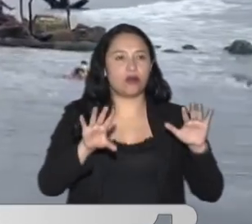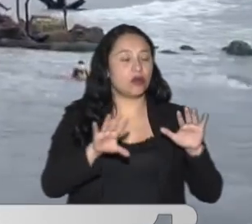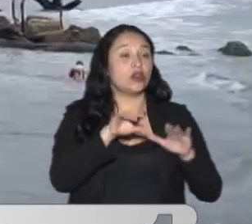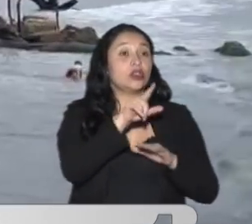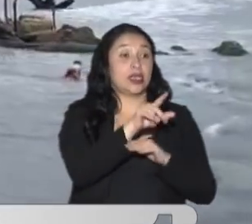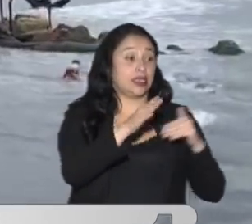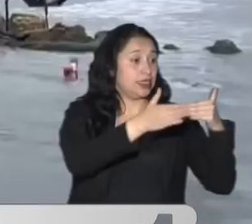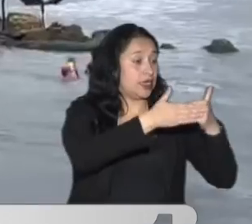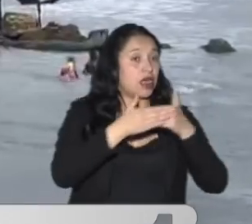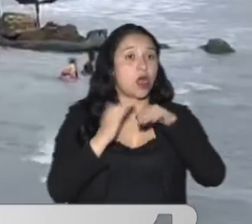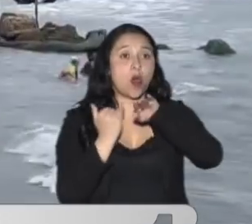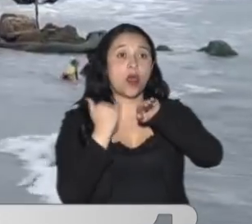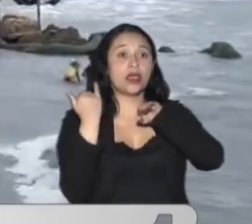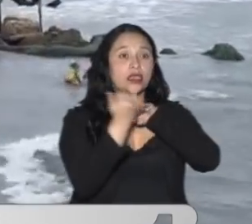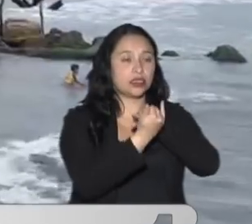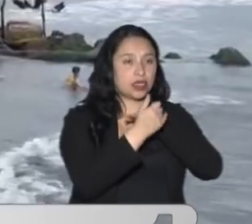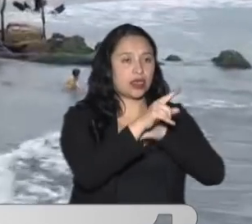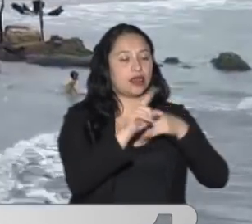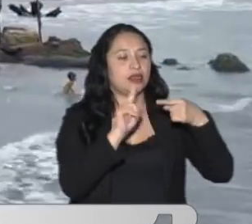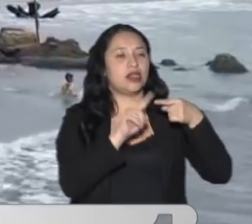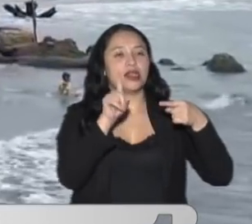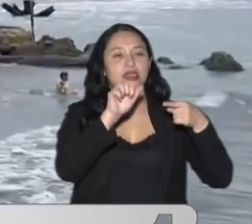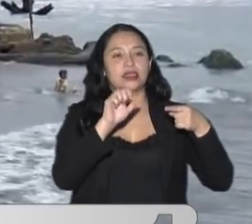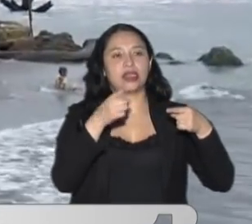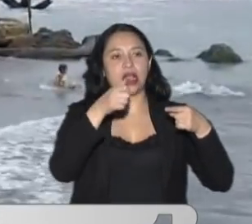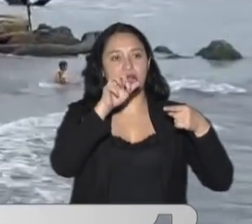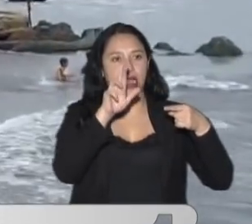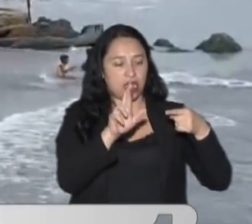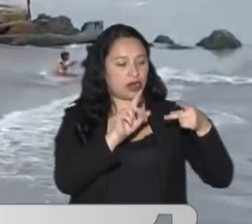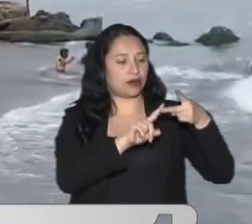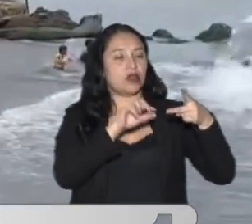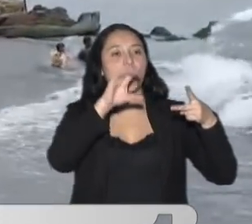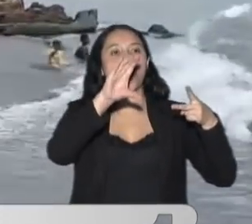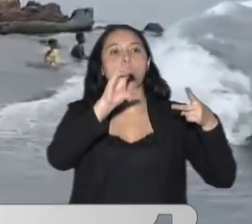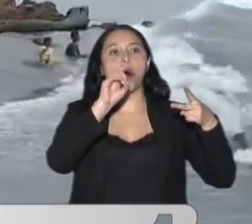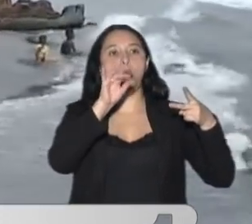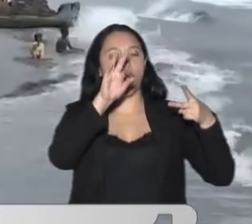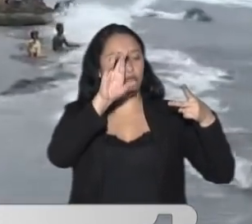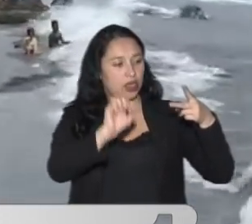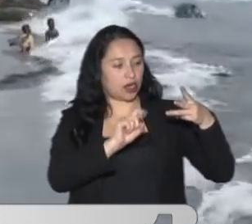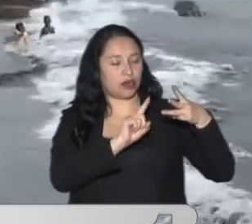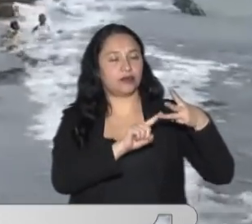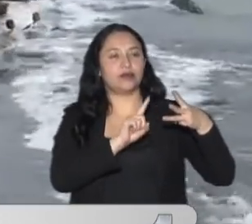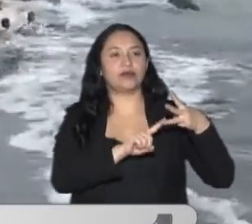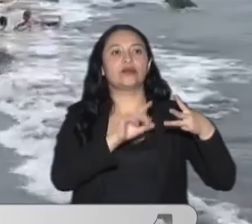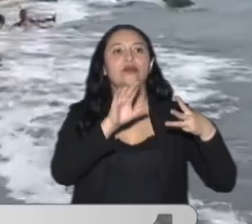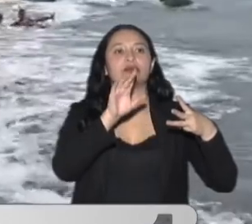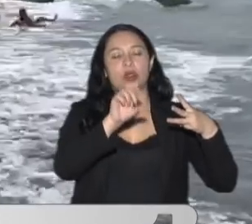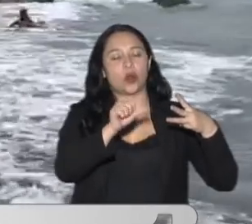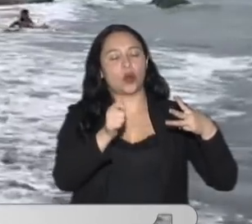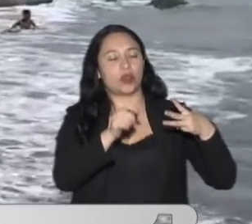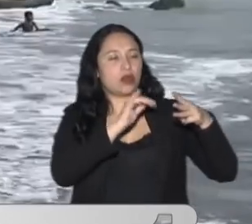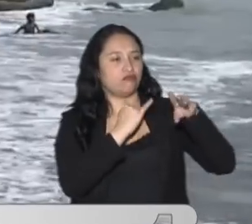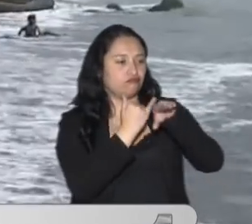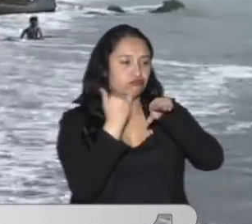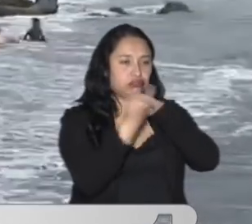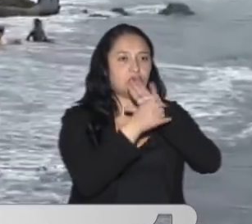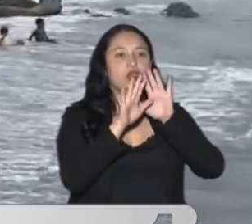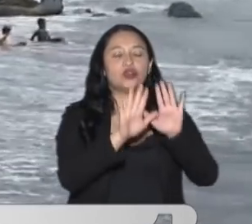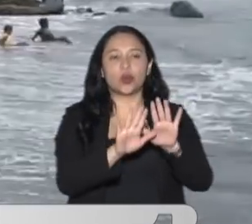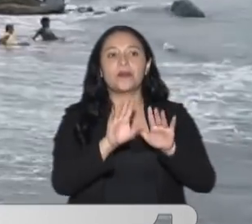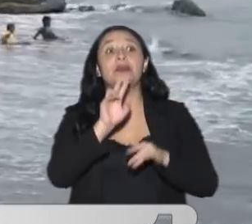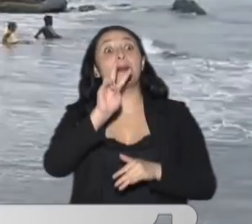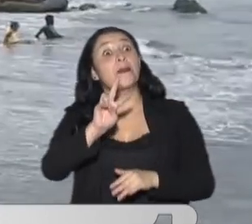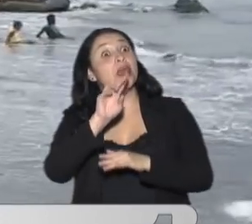cerraron las playas de Salgar, Country y Prado Mar. Entre el sábado y domingo se impusieron 49 comparendos, de los cuales